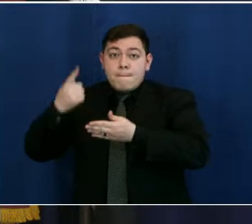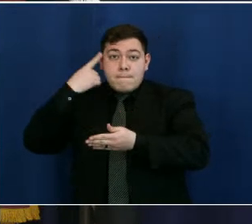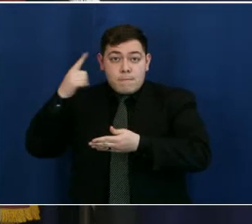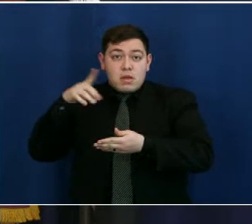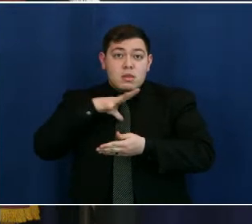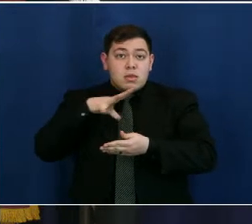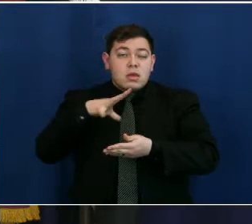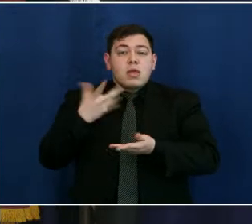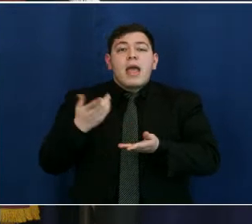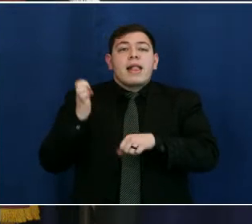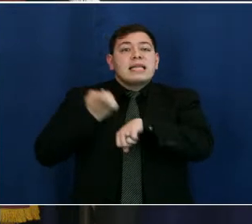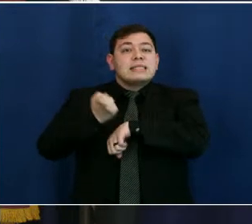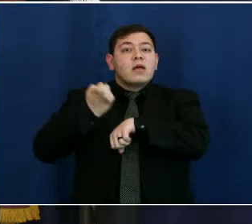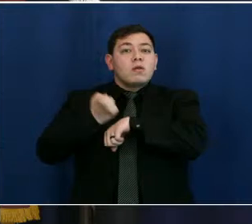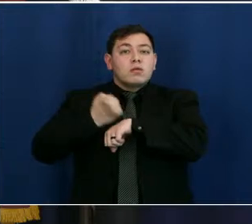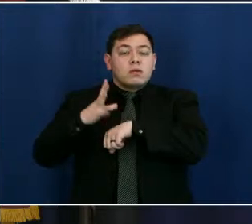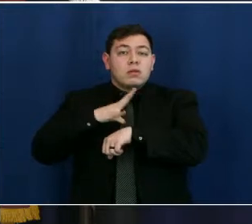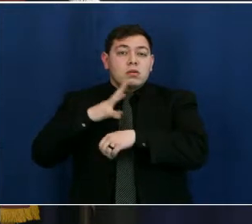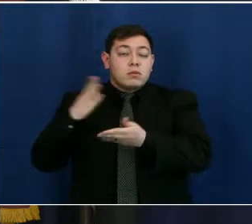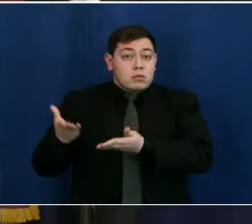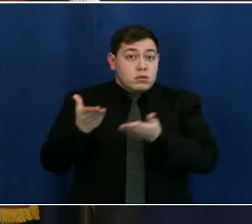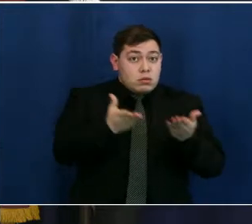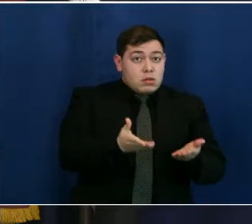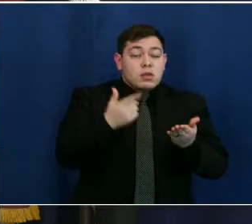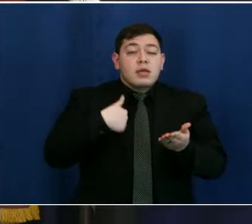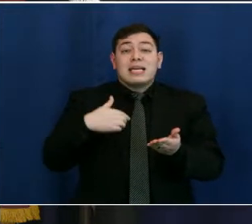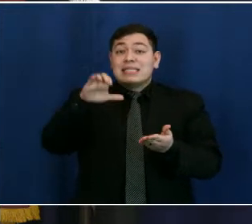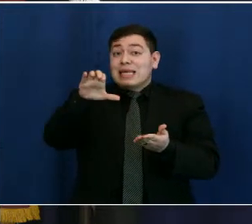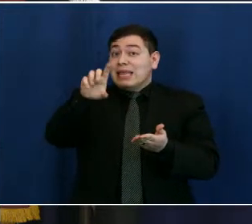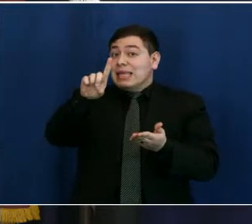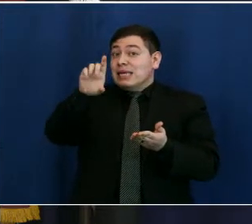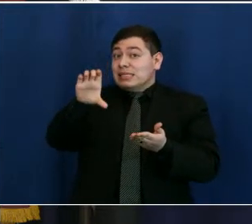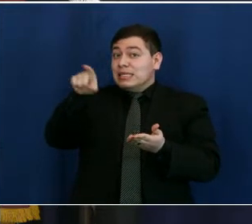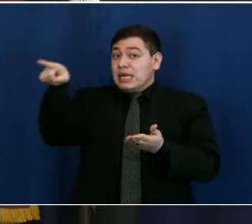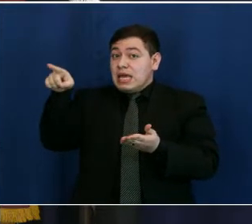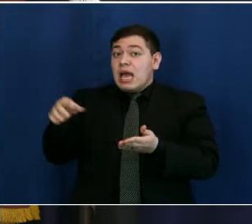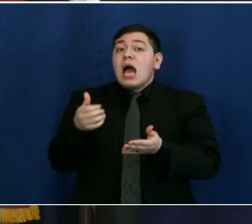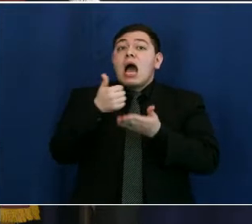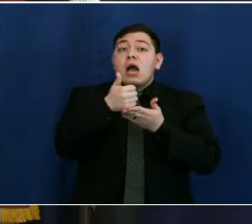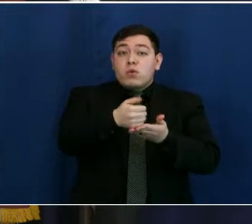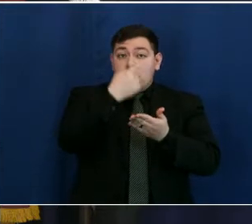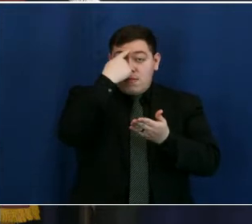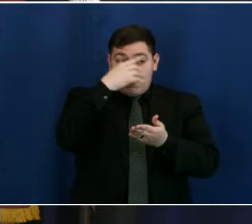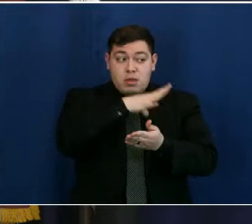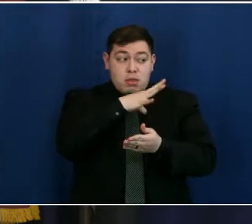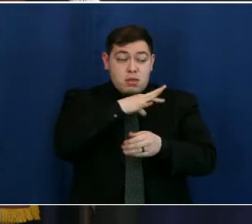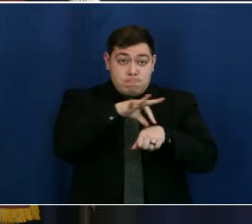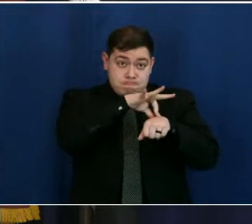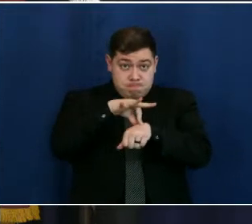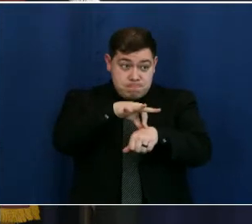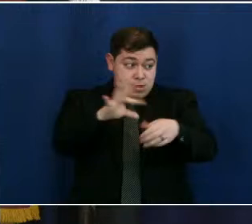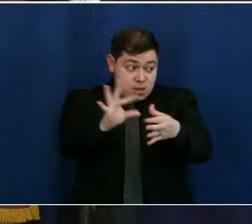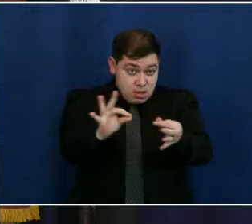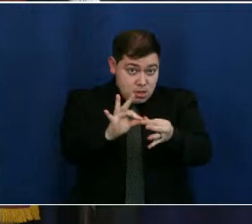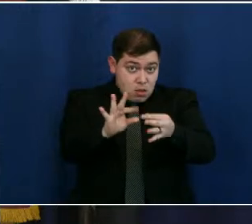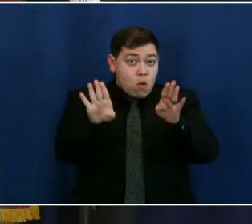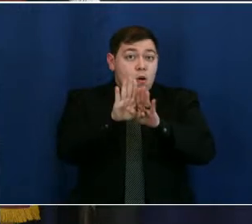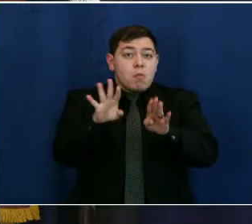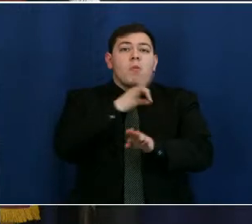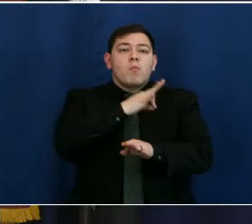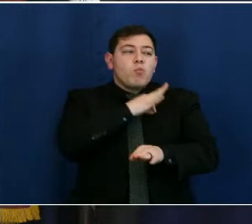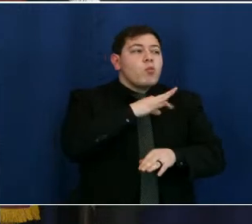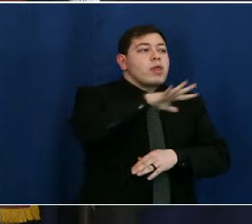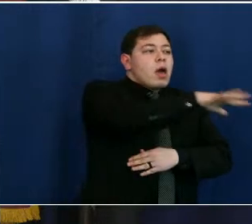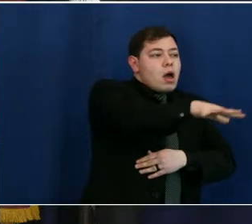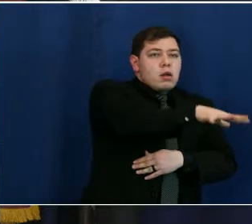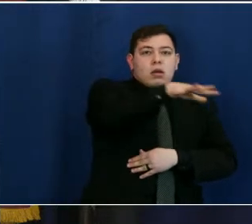por medio de dirección de la CDC, esas vacunas se distribuyen en los diferentes condados y es como nosotros recibimos